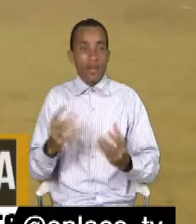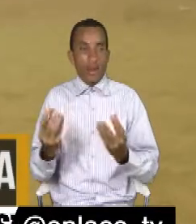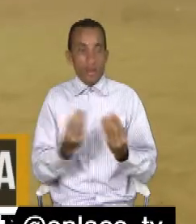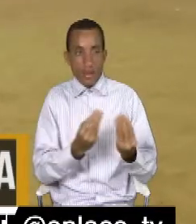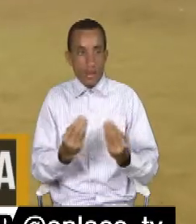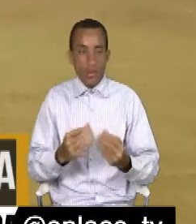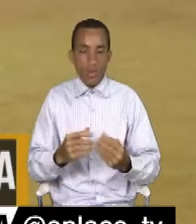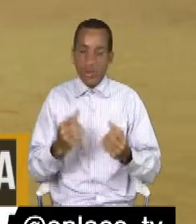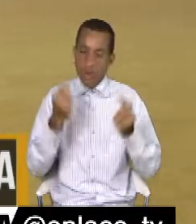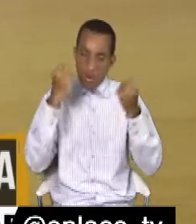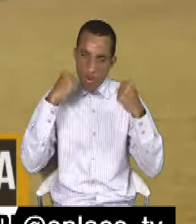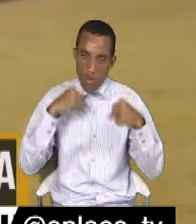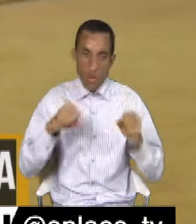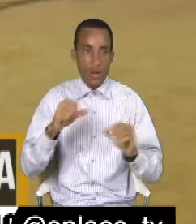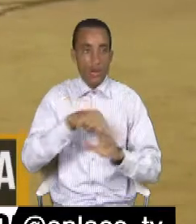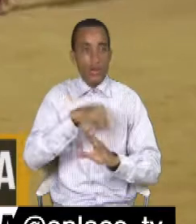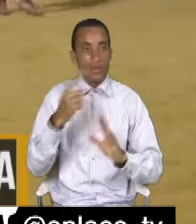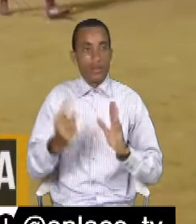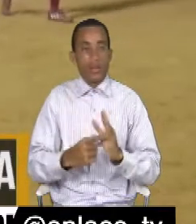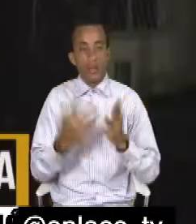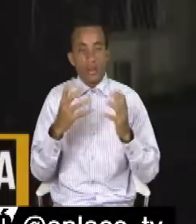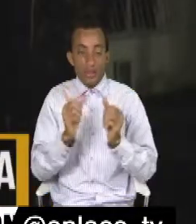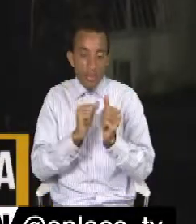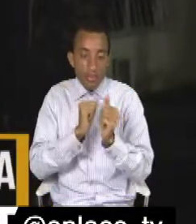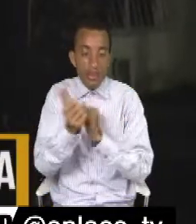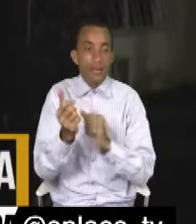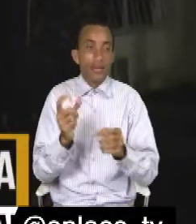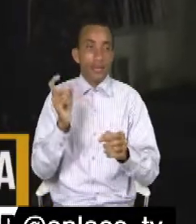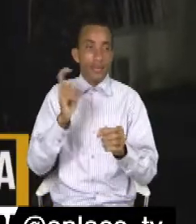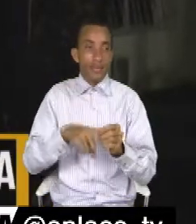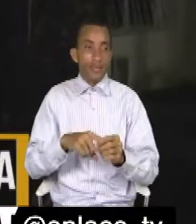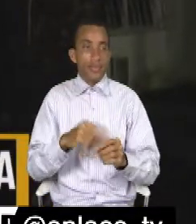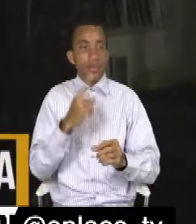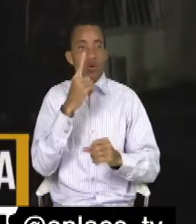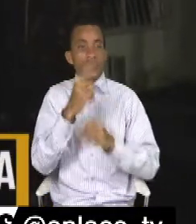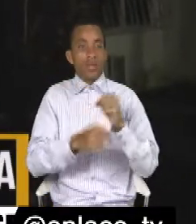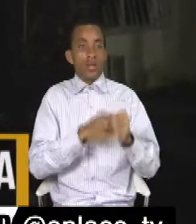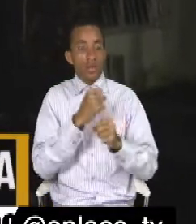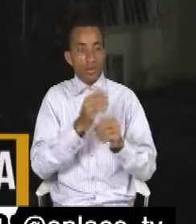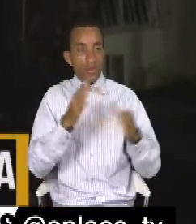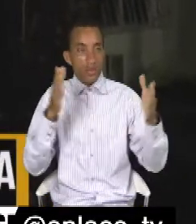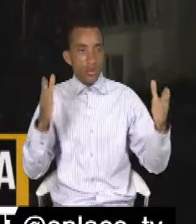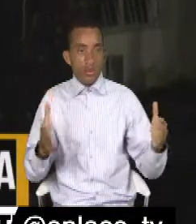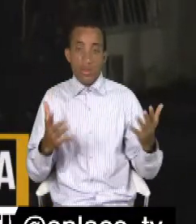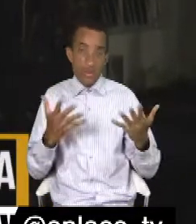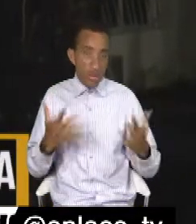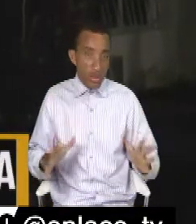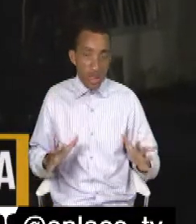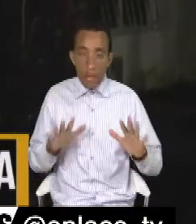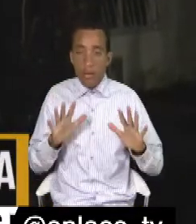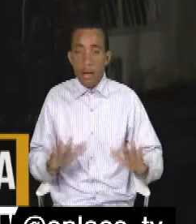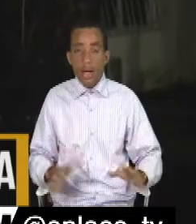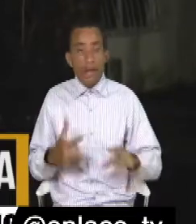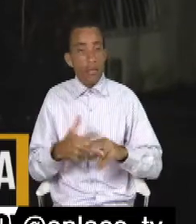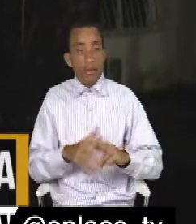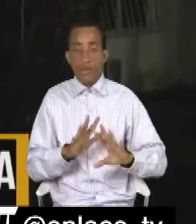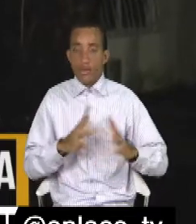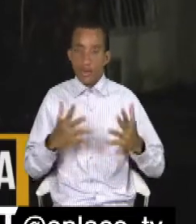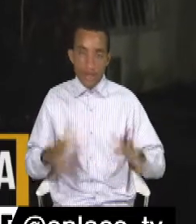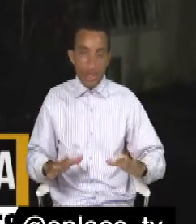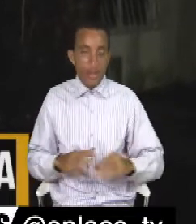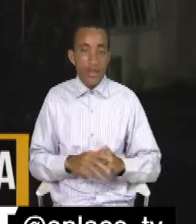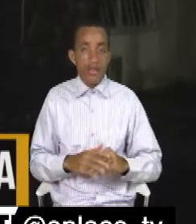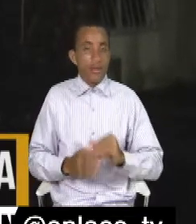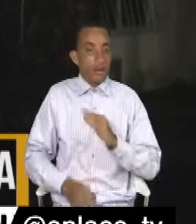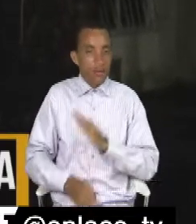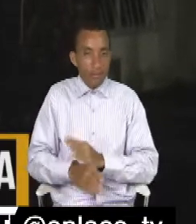dando todo para poder clasificar a la siguiente ronda. Esta categoría se juega todo el año, no quieren parar y eso es muy bueno porque los mantiene